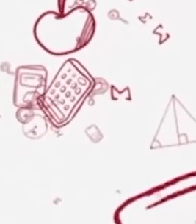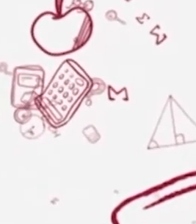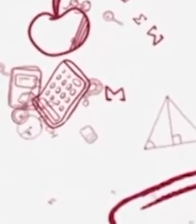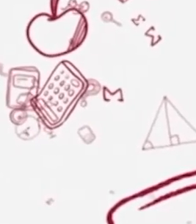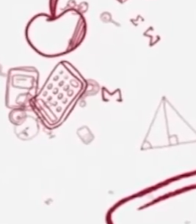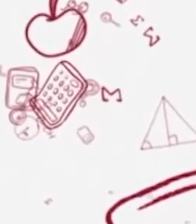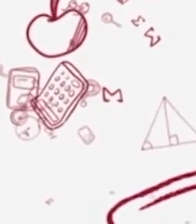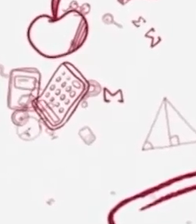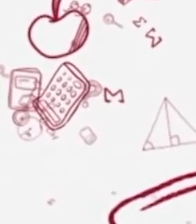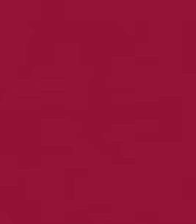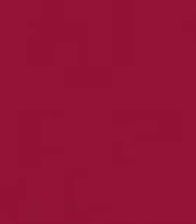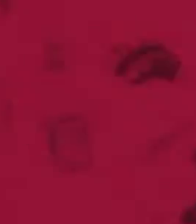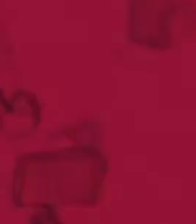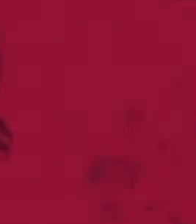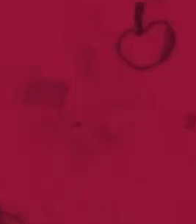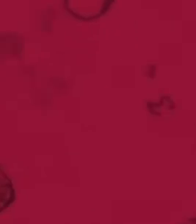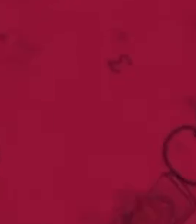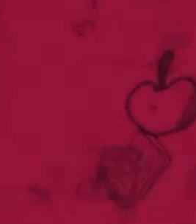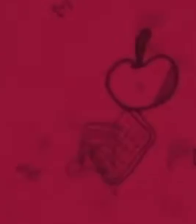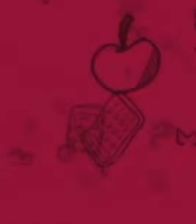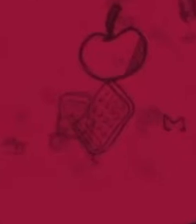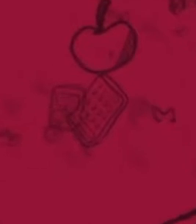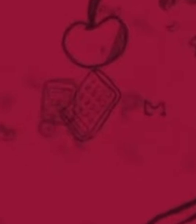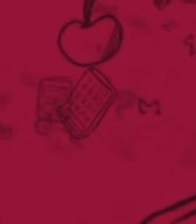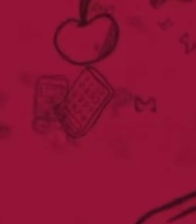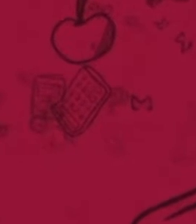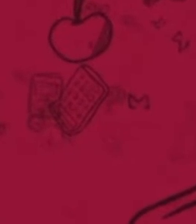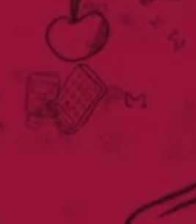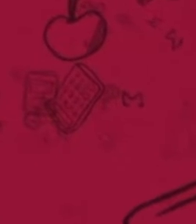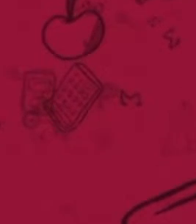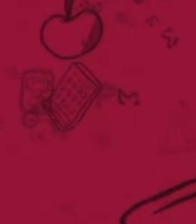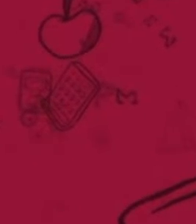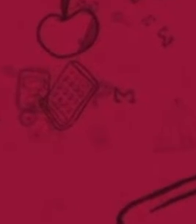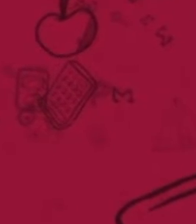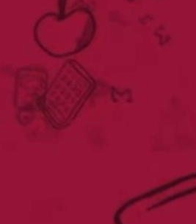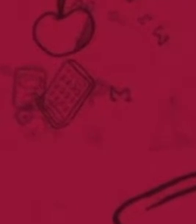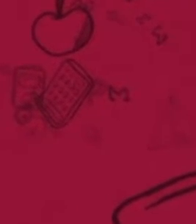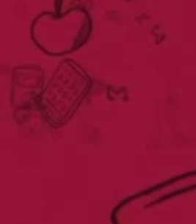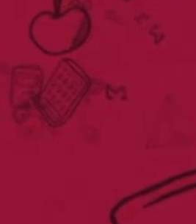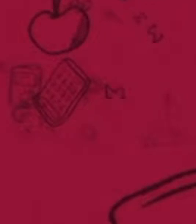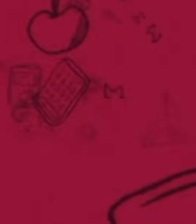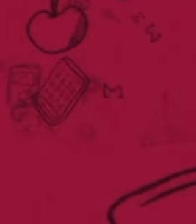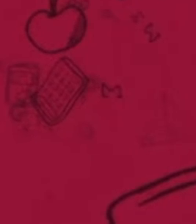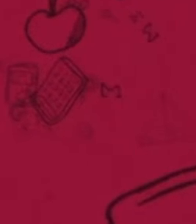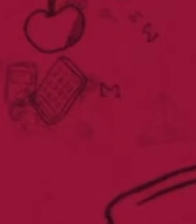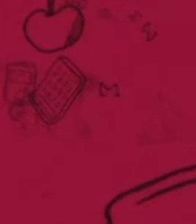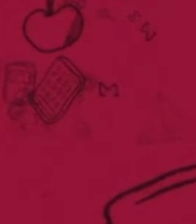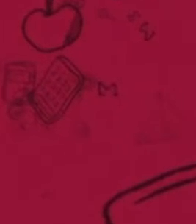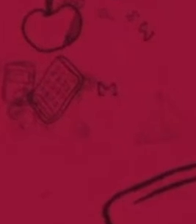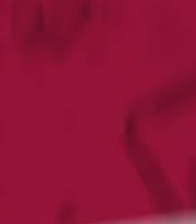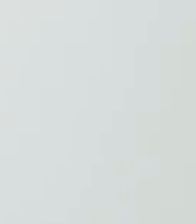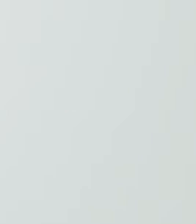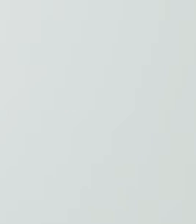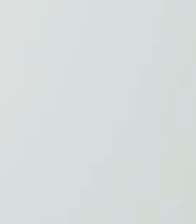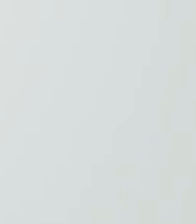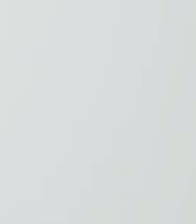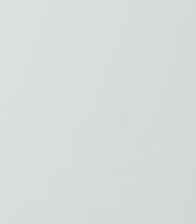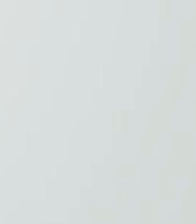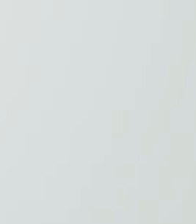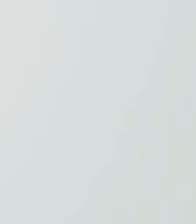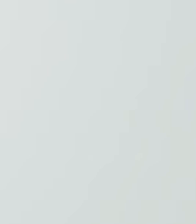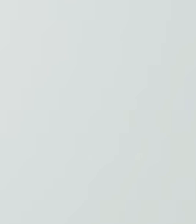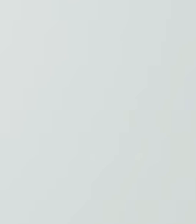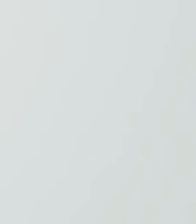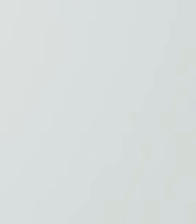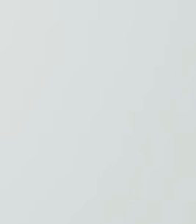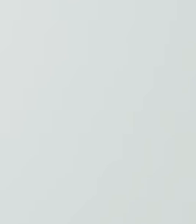Vocación por la enseñanza, nuevas herramientas para grandes logros en la educación. Esto es De